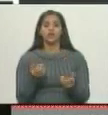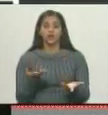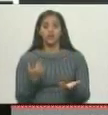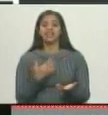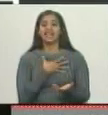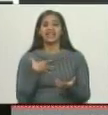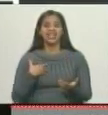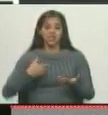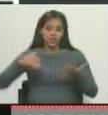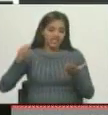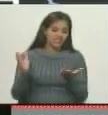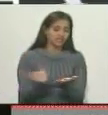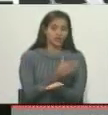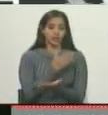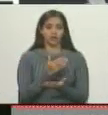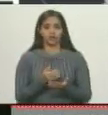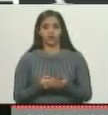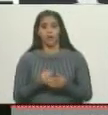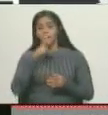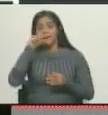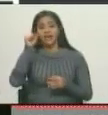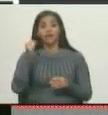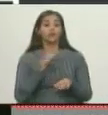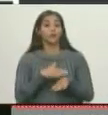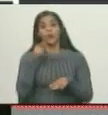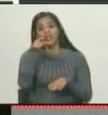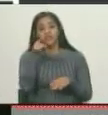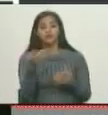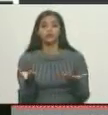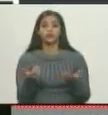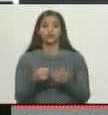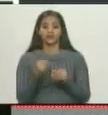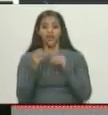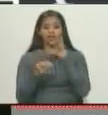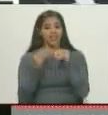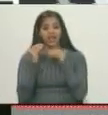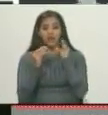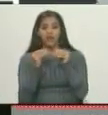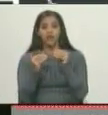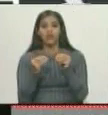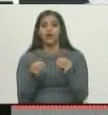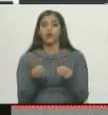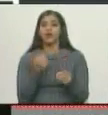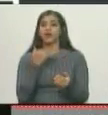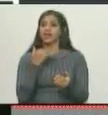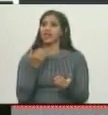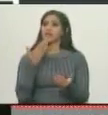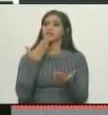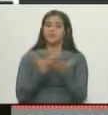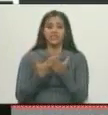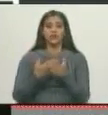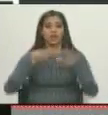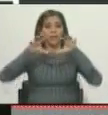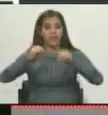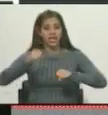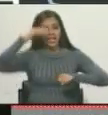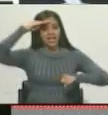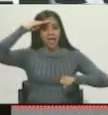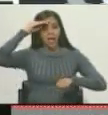querido derrocar? Maduro, ¿por qué tú estás dialogando con los que llaman a una invasión del ejército